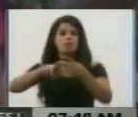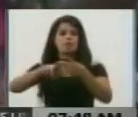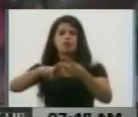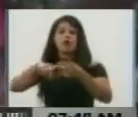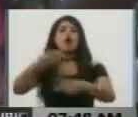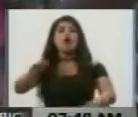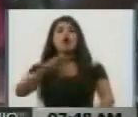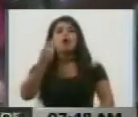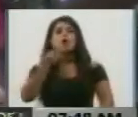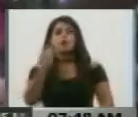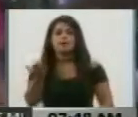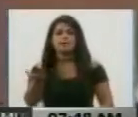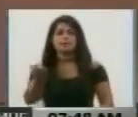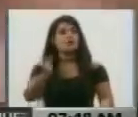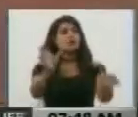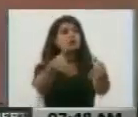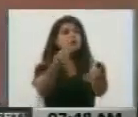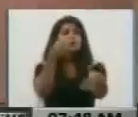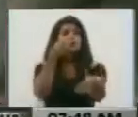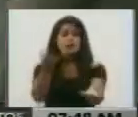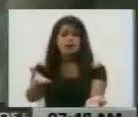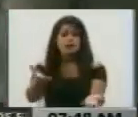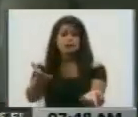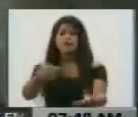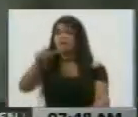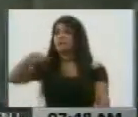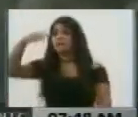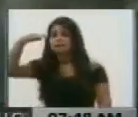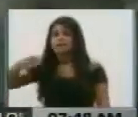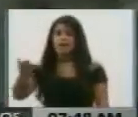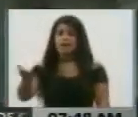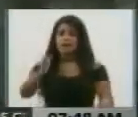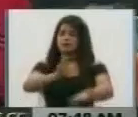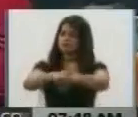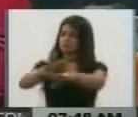juventud, las mujeres, militares,